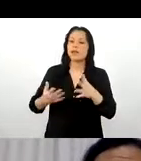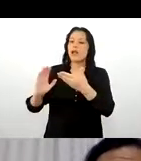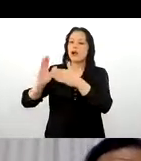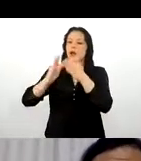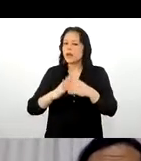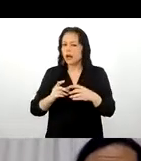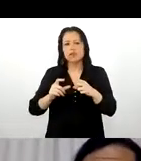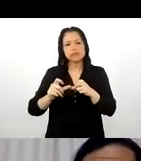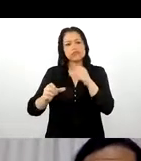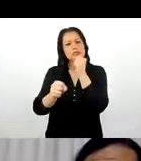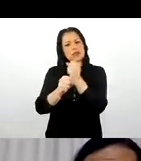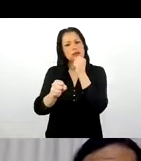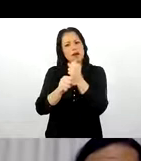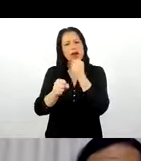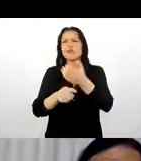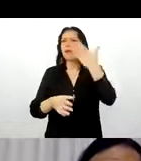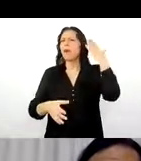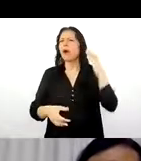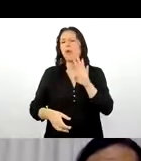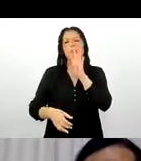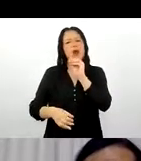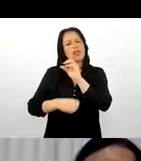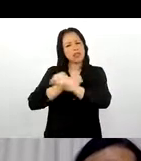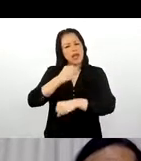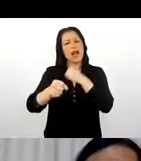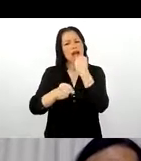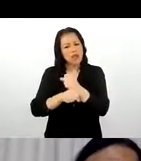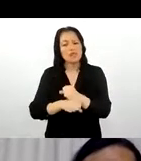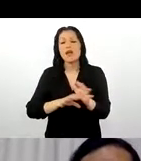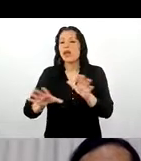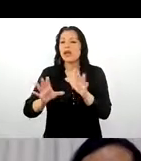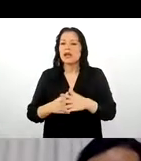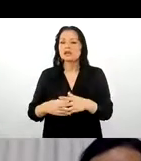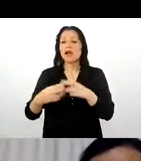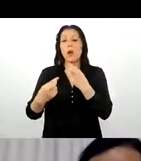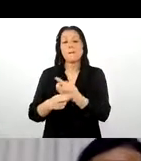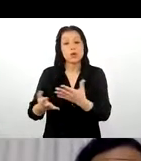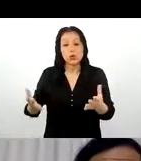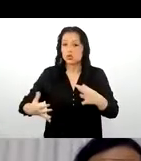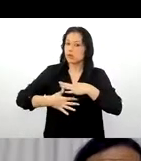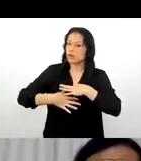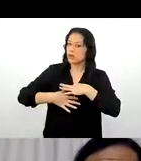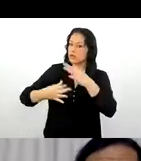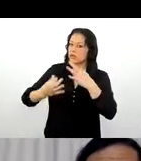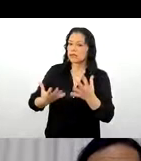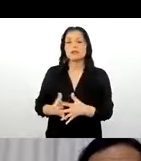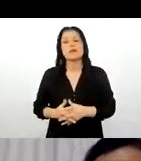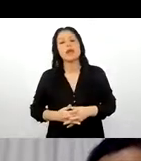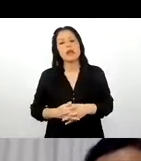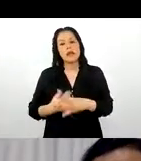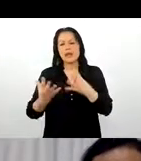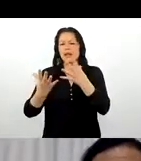trabajando desde hace más de 40 años y vienen desarrollando un producto muy interesante y que tiene una alta